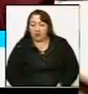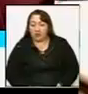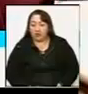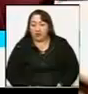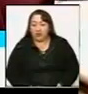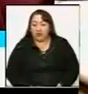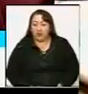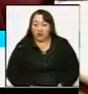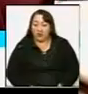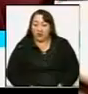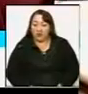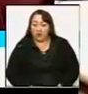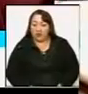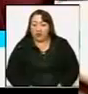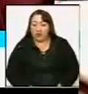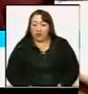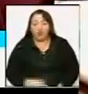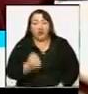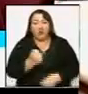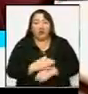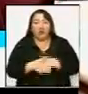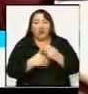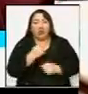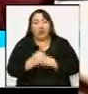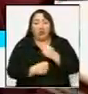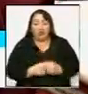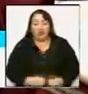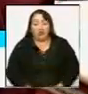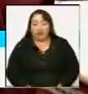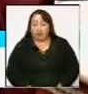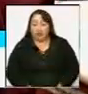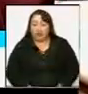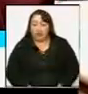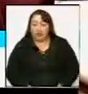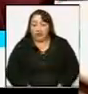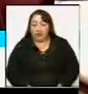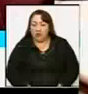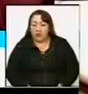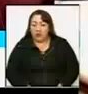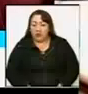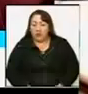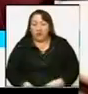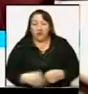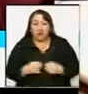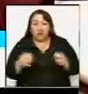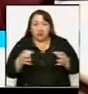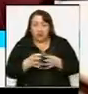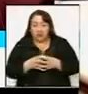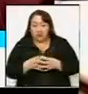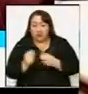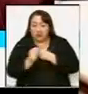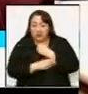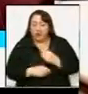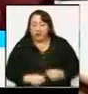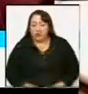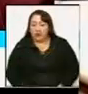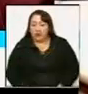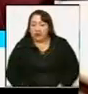Elecciones, que funciona todo el año, funciona todo el año, y hay en todas las circunscripciones del